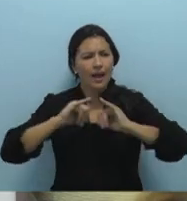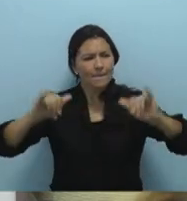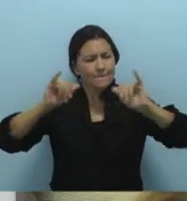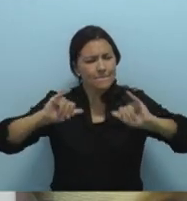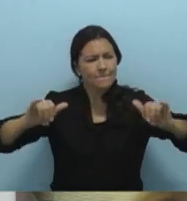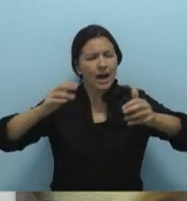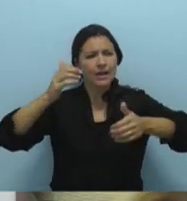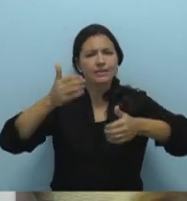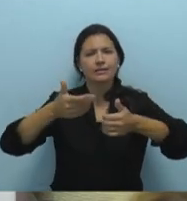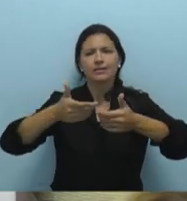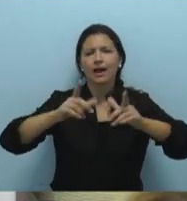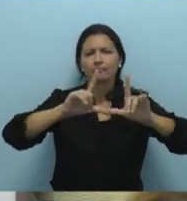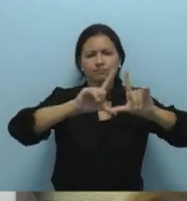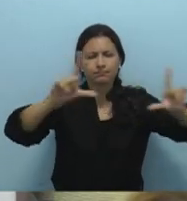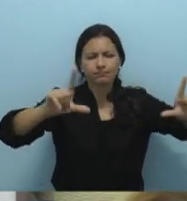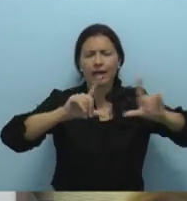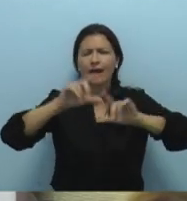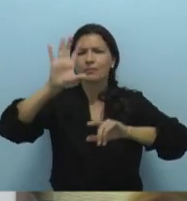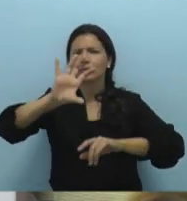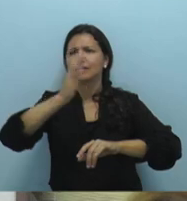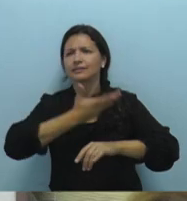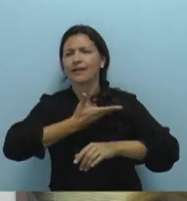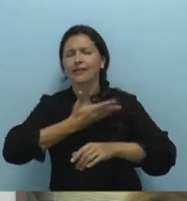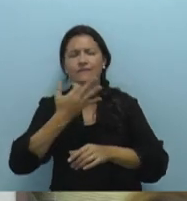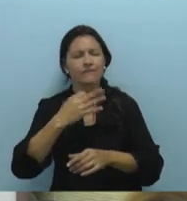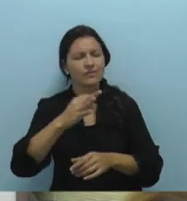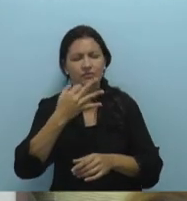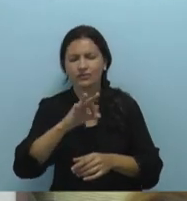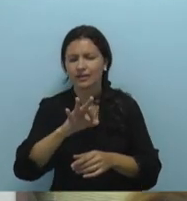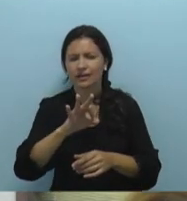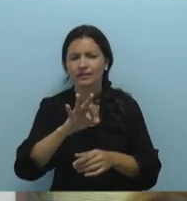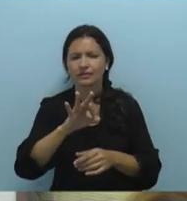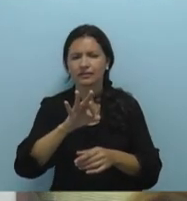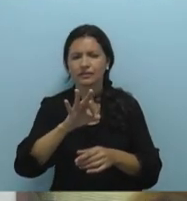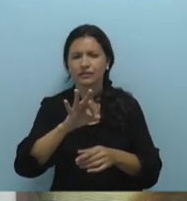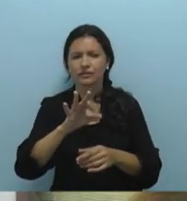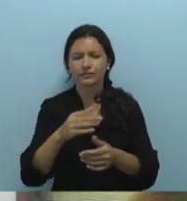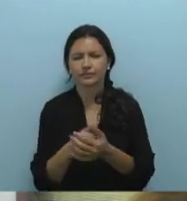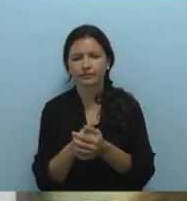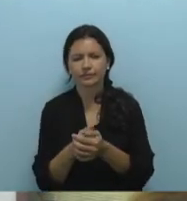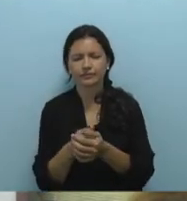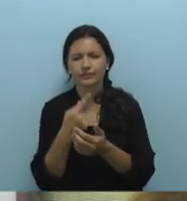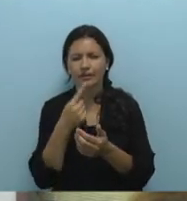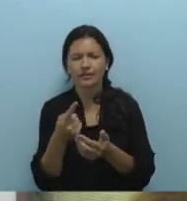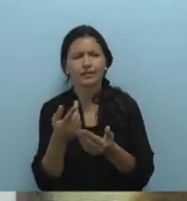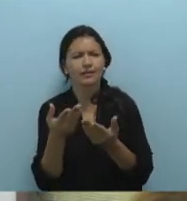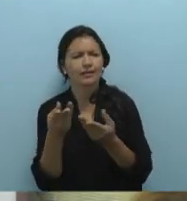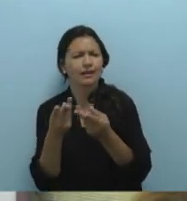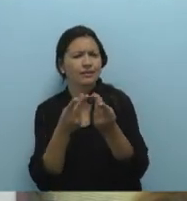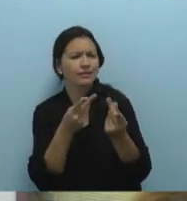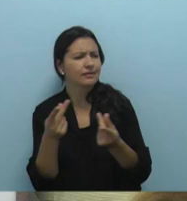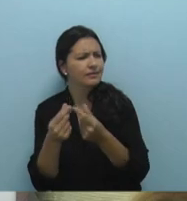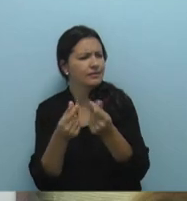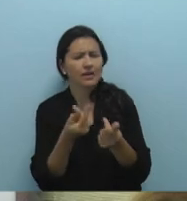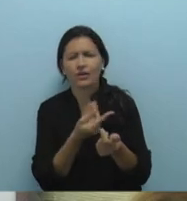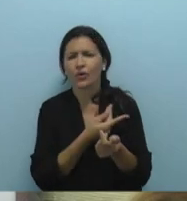que la provincia de Santa Fe no solamente transparente el dinero que se utiliza en las campañas electorales, sino